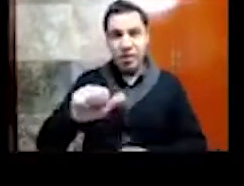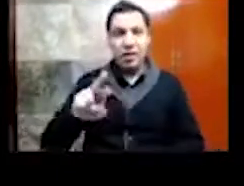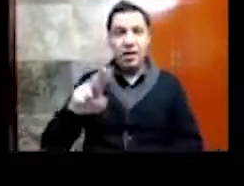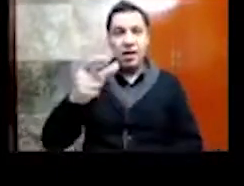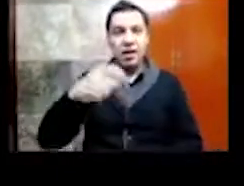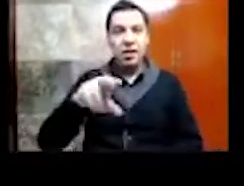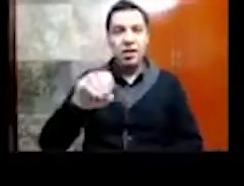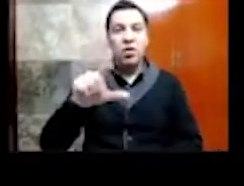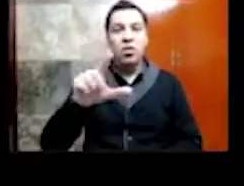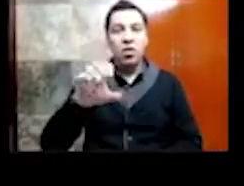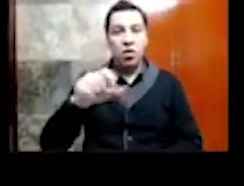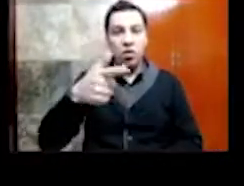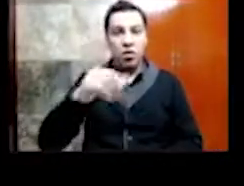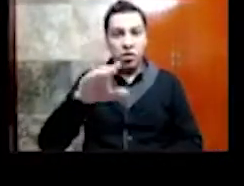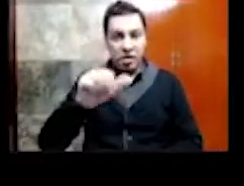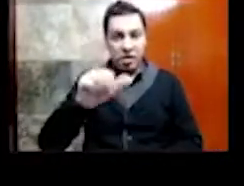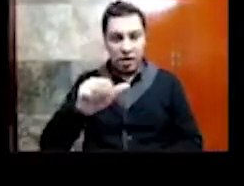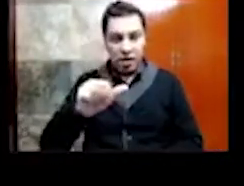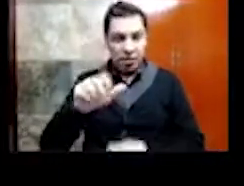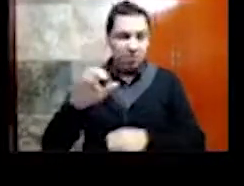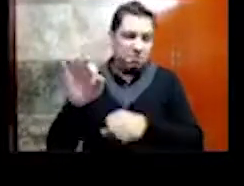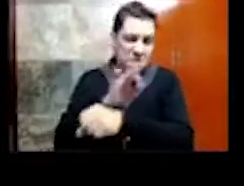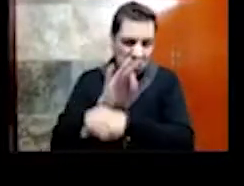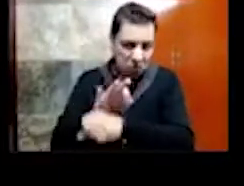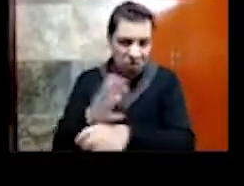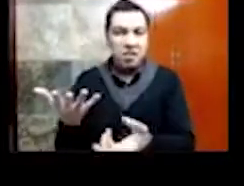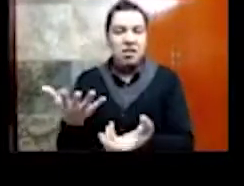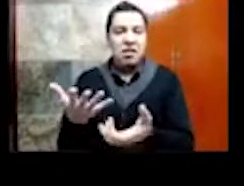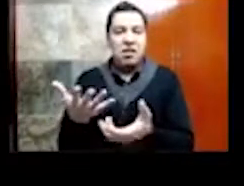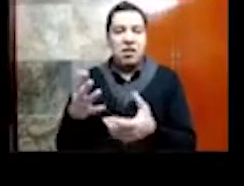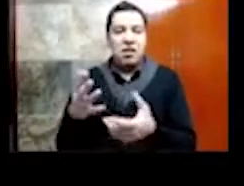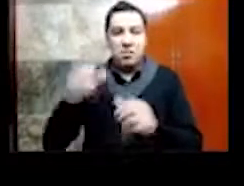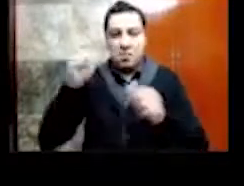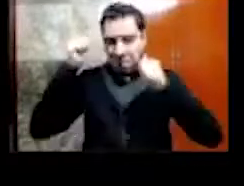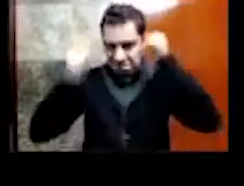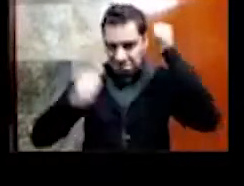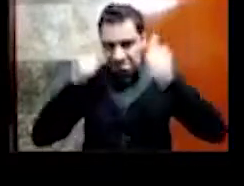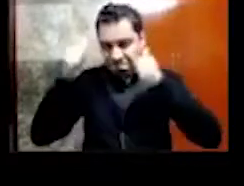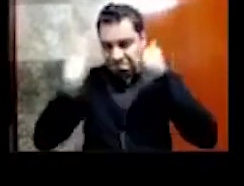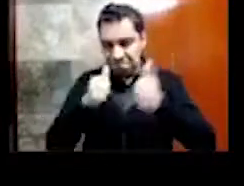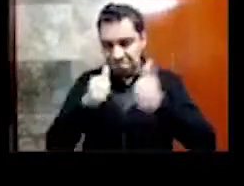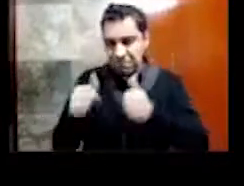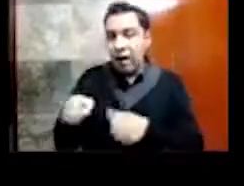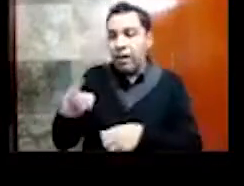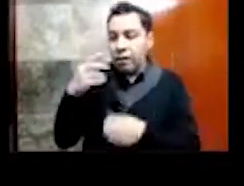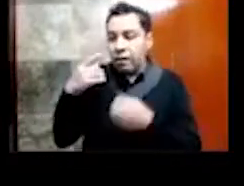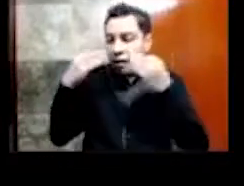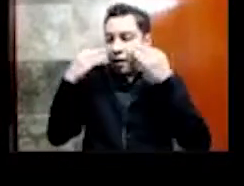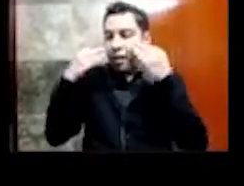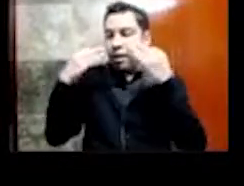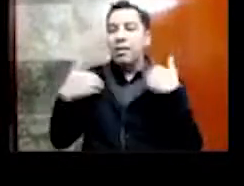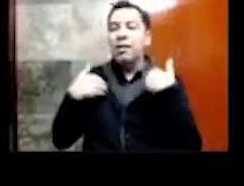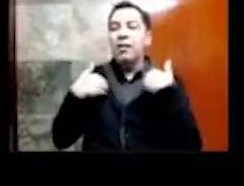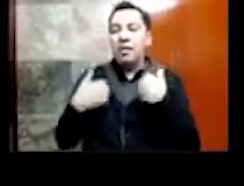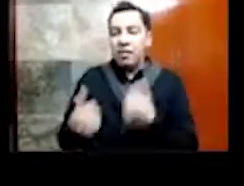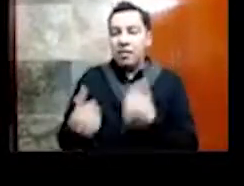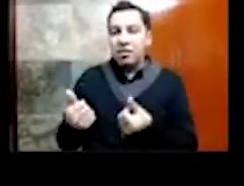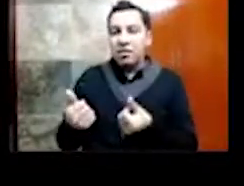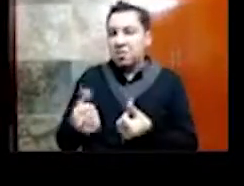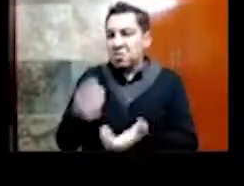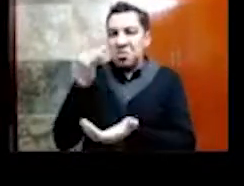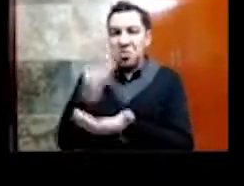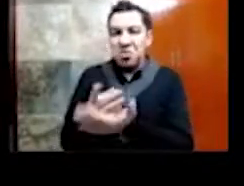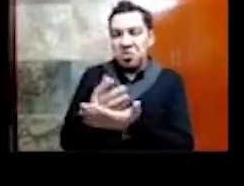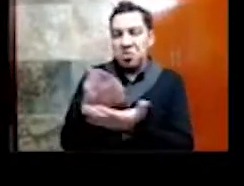venir de la costa en la cuenca. En el posclásico temprano, con motivo